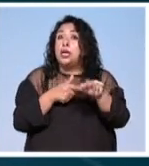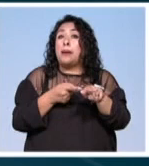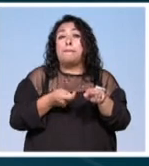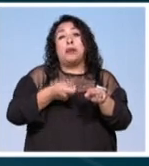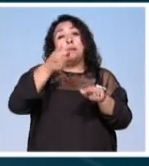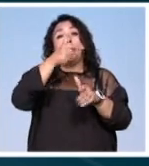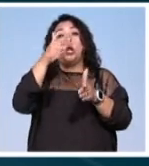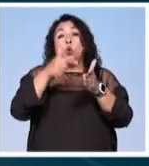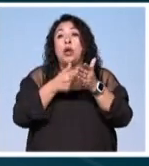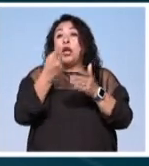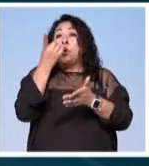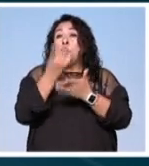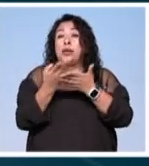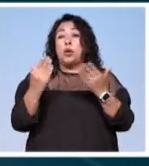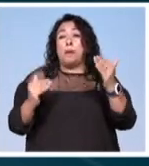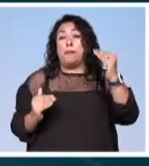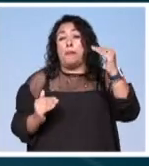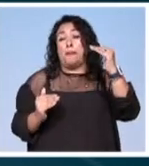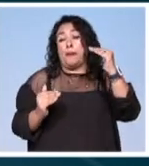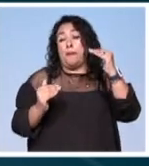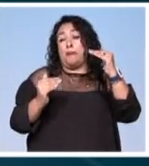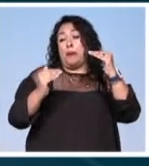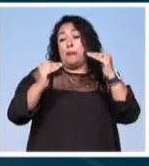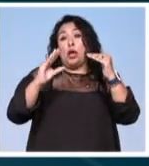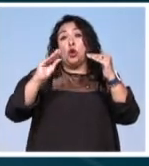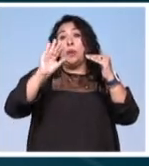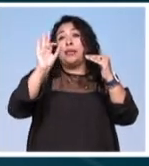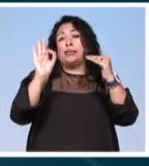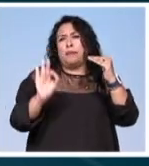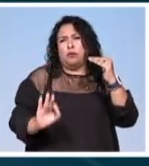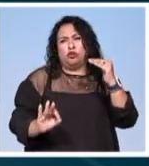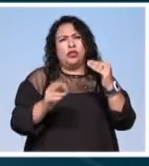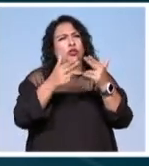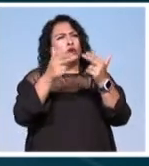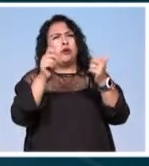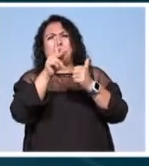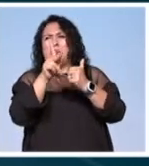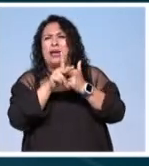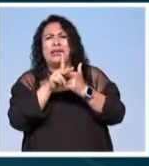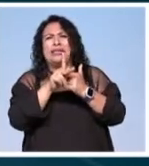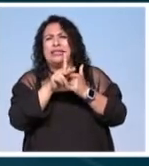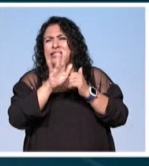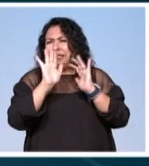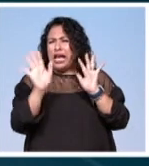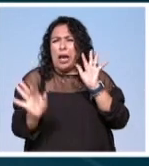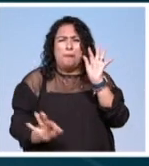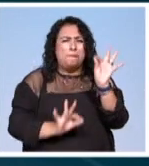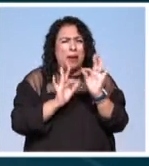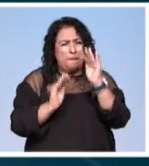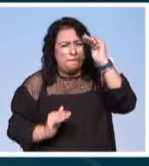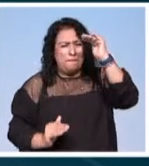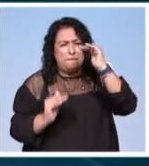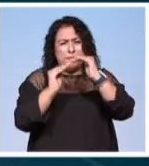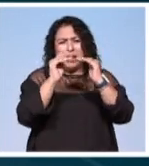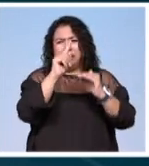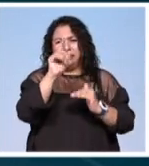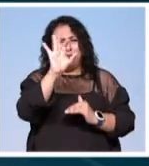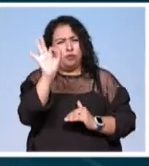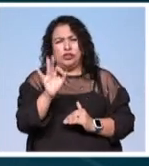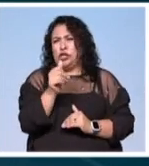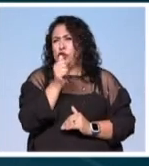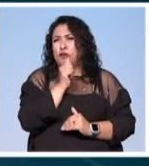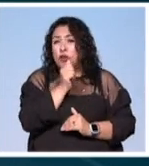el único que ha cerrado más del 90% La Brecha Aunque ningún país ha alcanzado aún la plena paridad entre hombres y mujeres